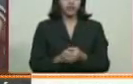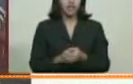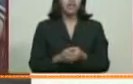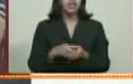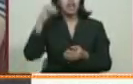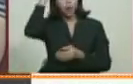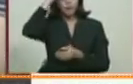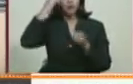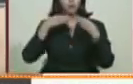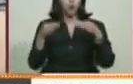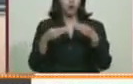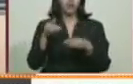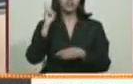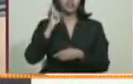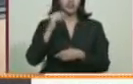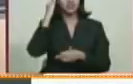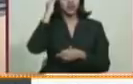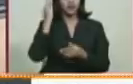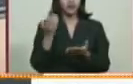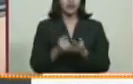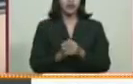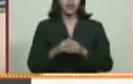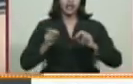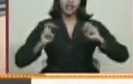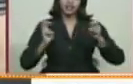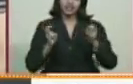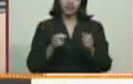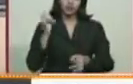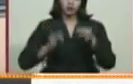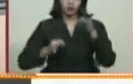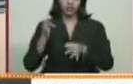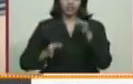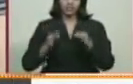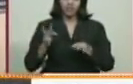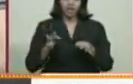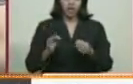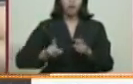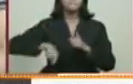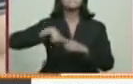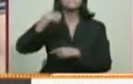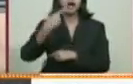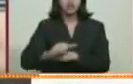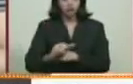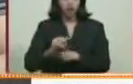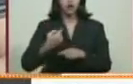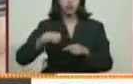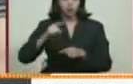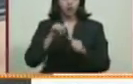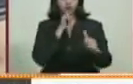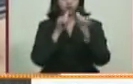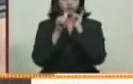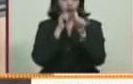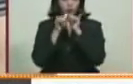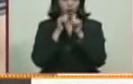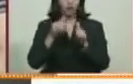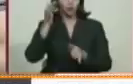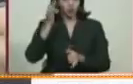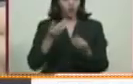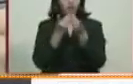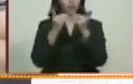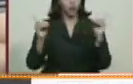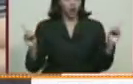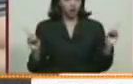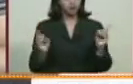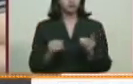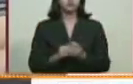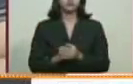que saber la parte judicial de estos datos. Mañana aportaremos otros datos, como debe ser en una democracia. Porque